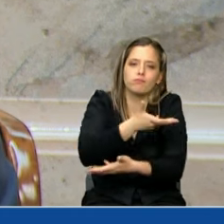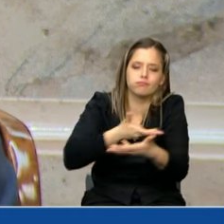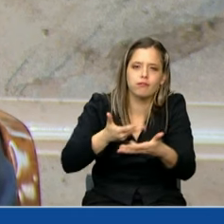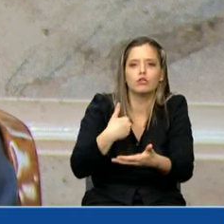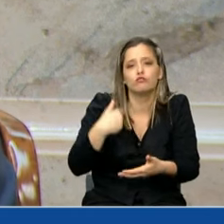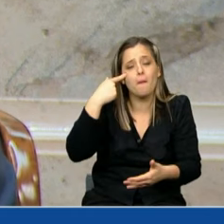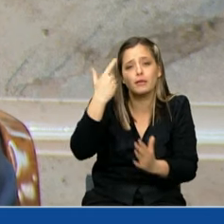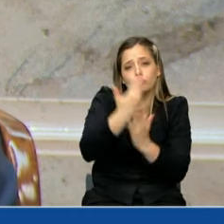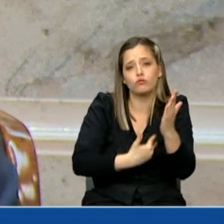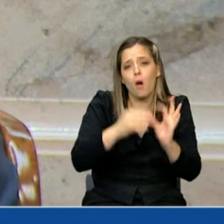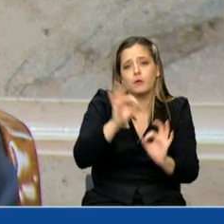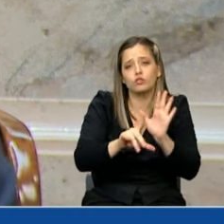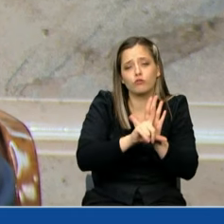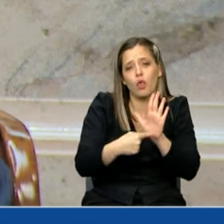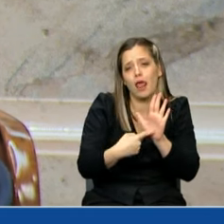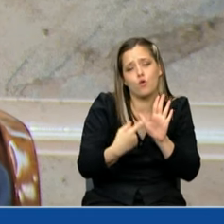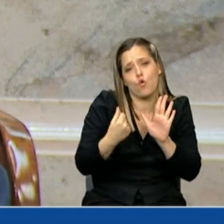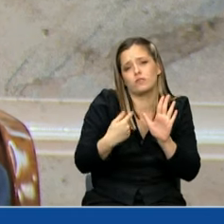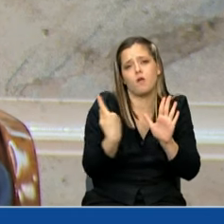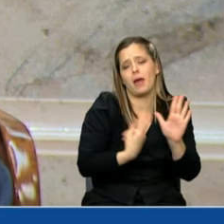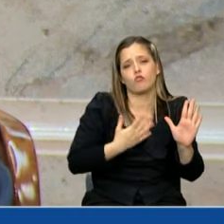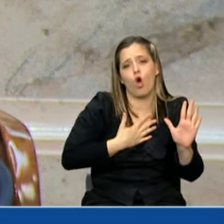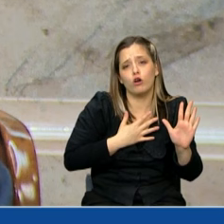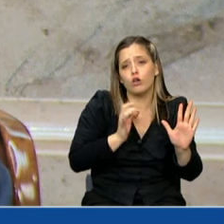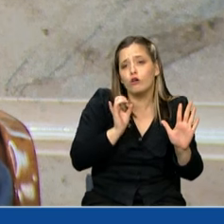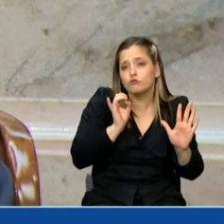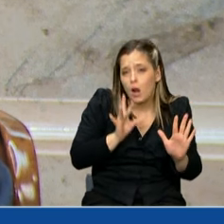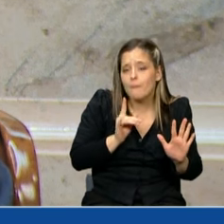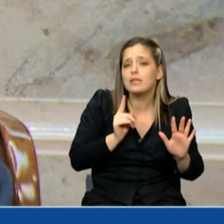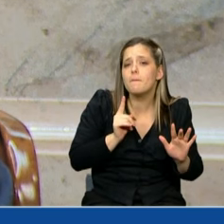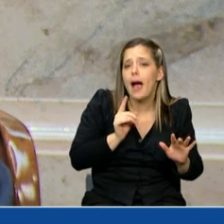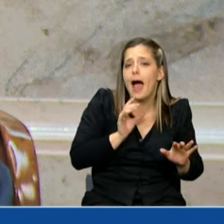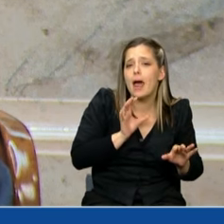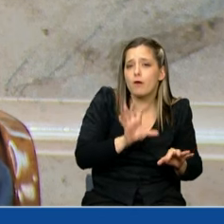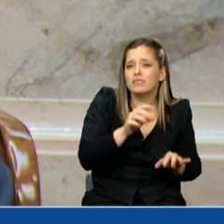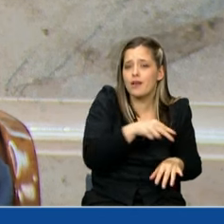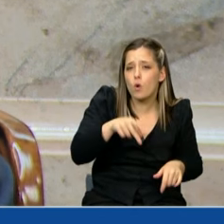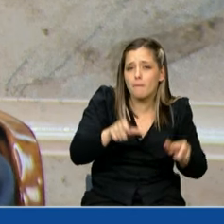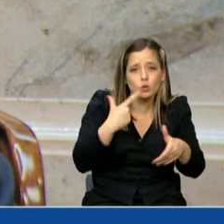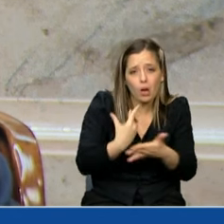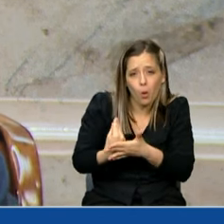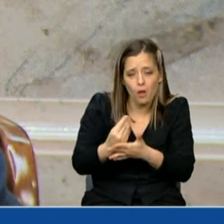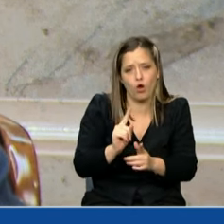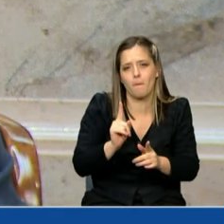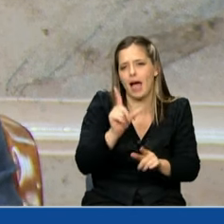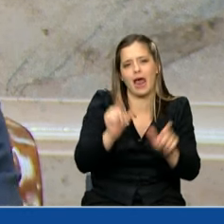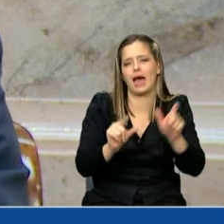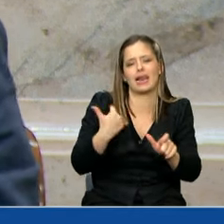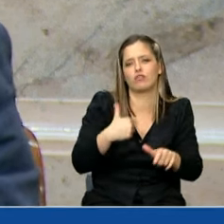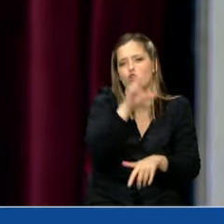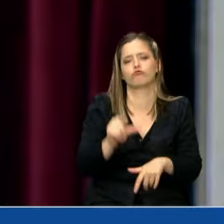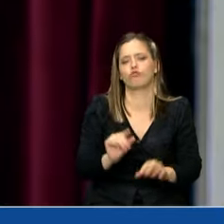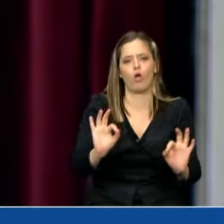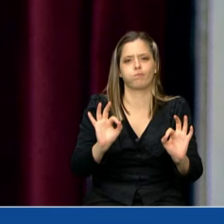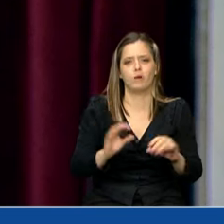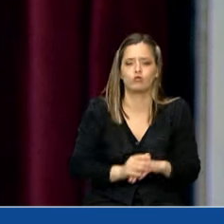servir a todos reitero no solamente a los neuquinos que somos los implicados directos sino a todos los argentinos Gracias señor presidente Muchas